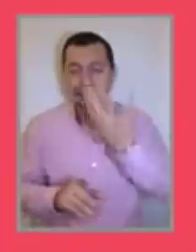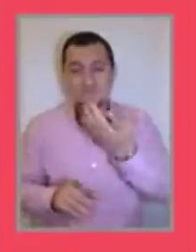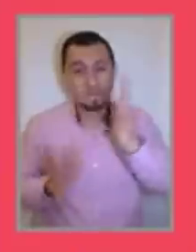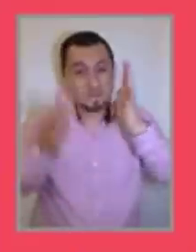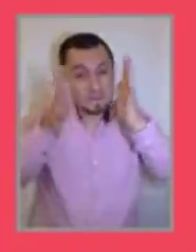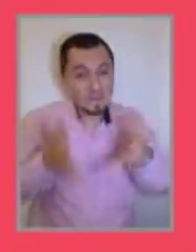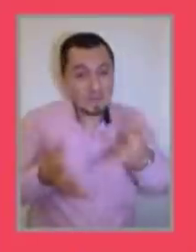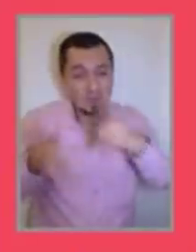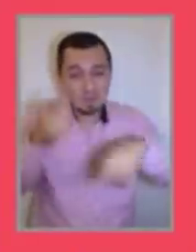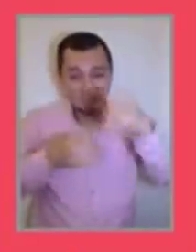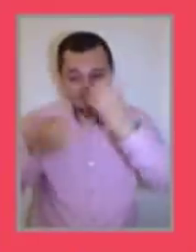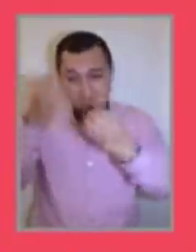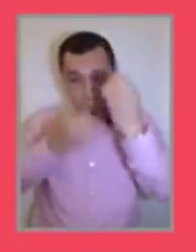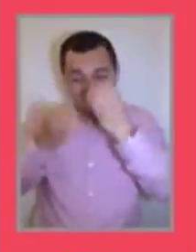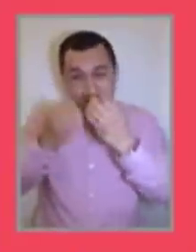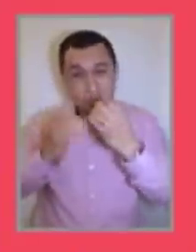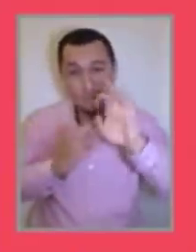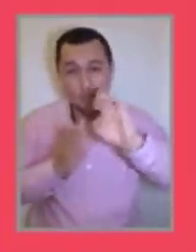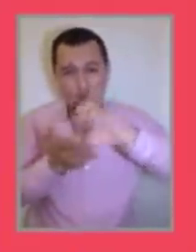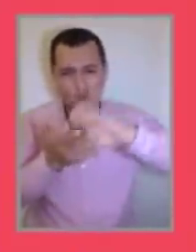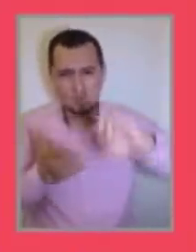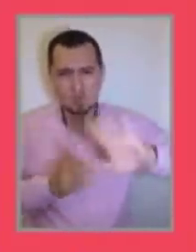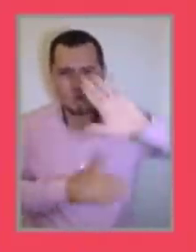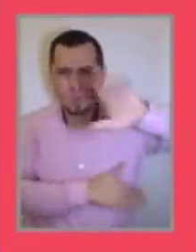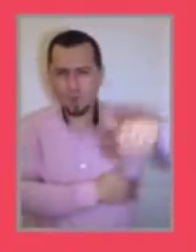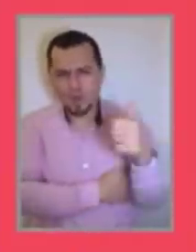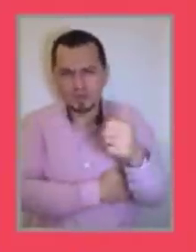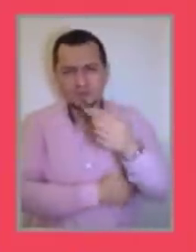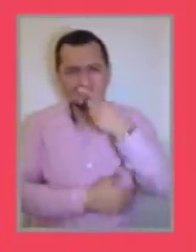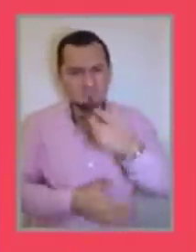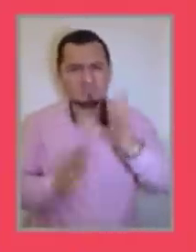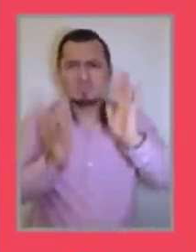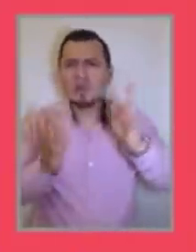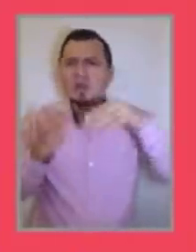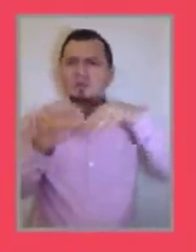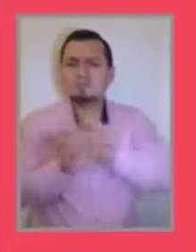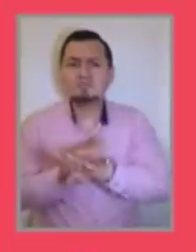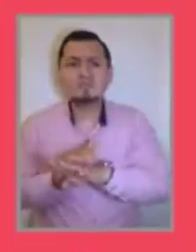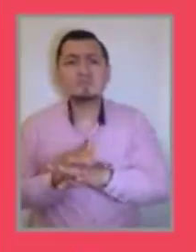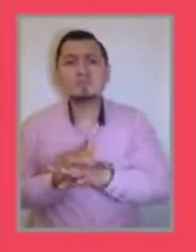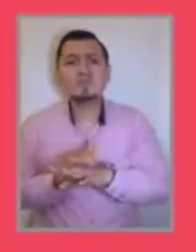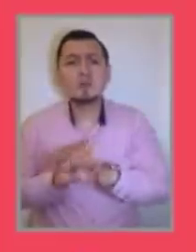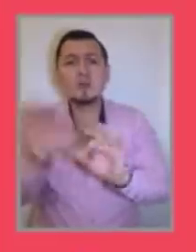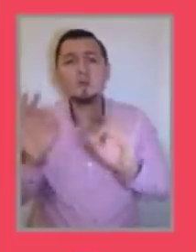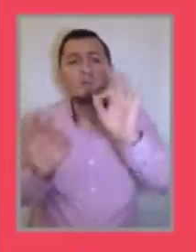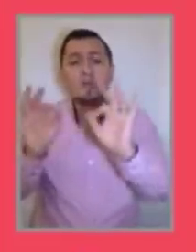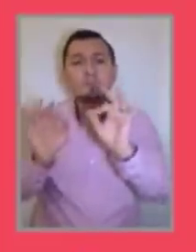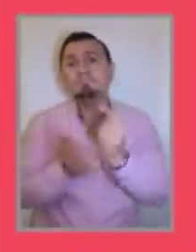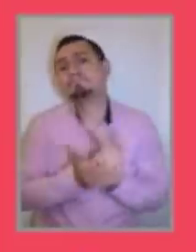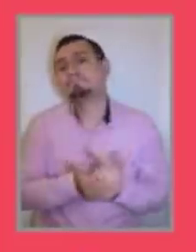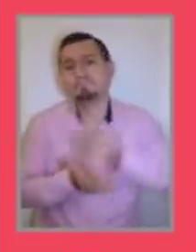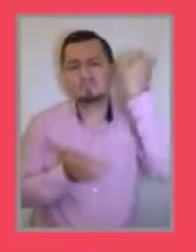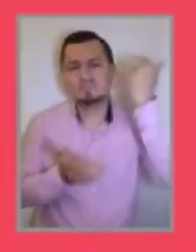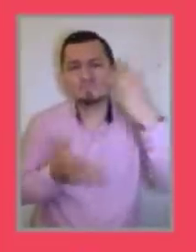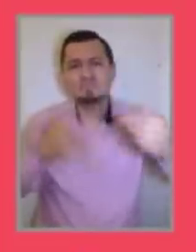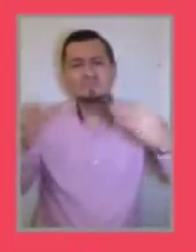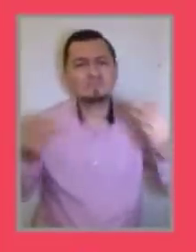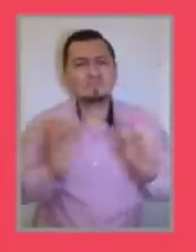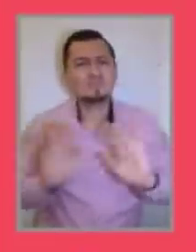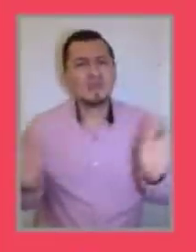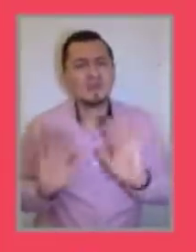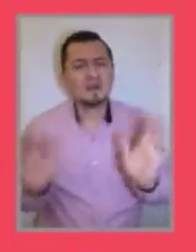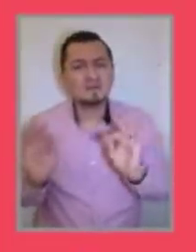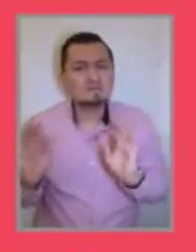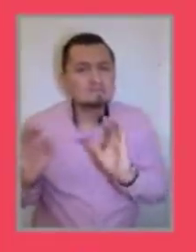tenemos la experiencia de las guarderías que comentaba el secretario de Educación y no hemos tenido grandes problemas ahí.